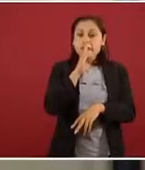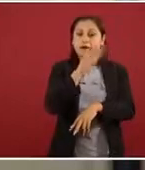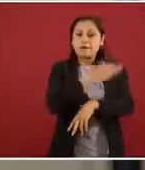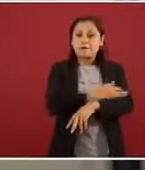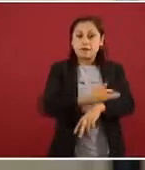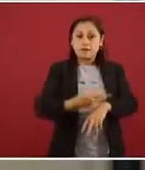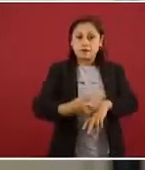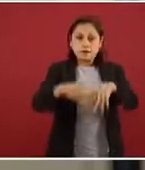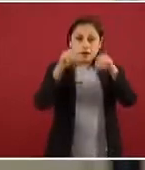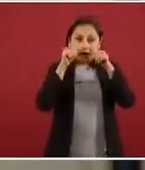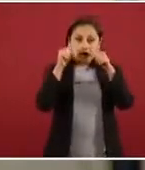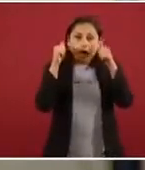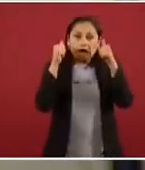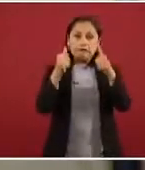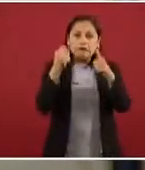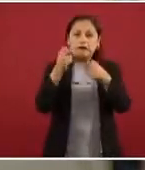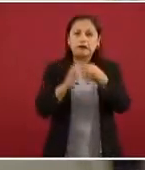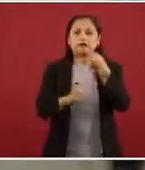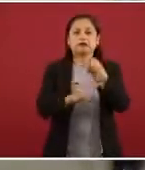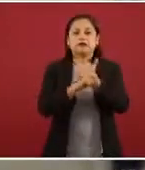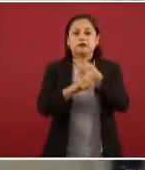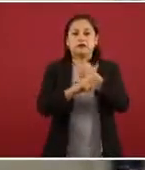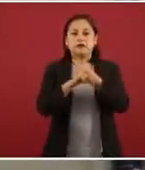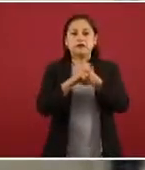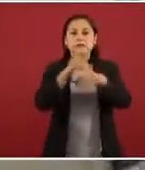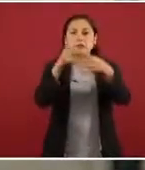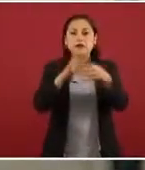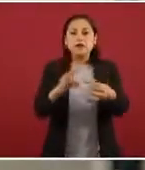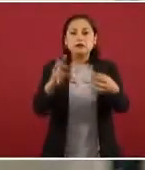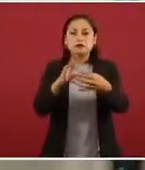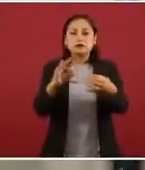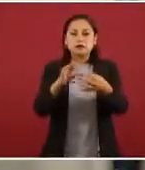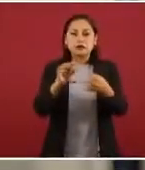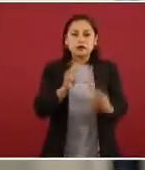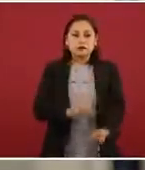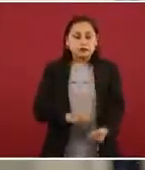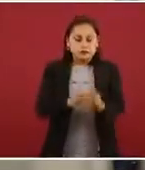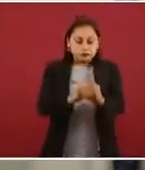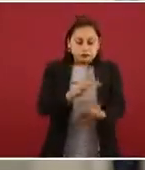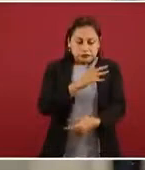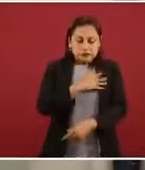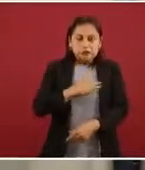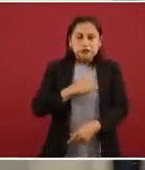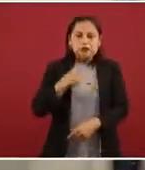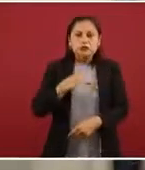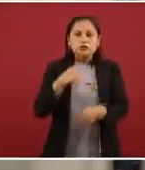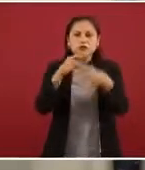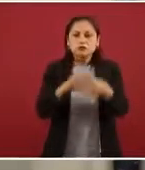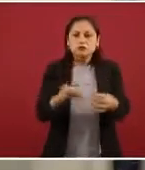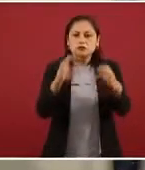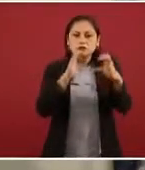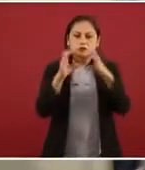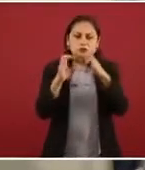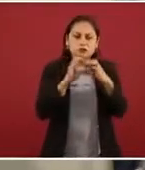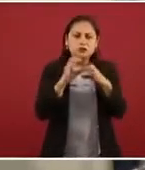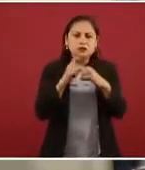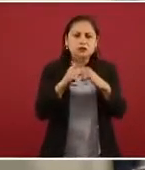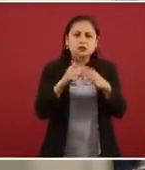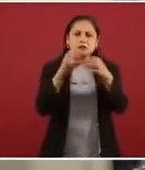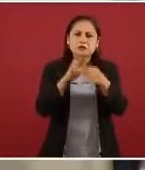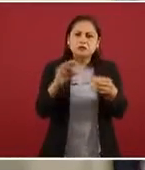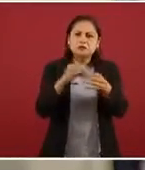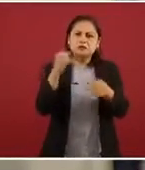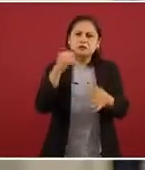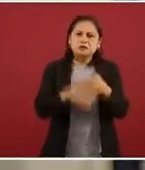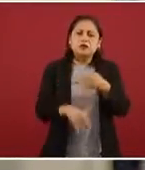muy atentos y puedan describirle en el mejor lenguaje qué daño y dar temor, tener miedo